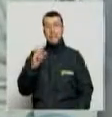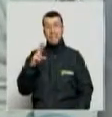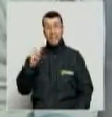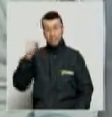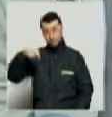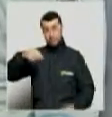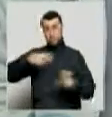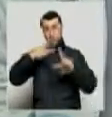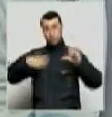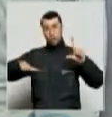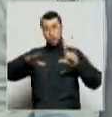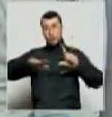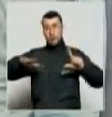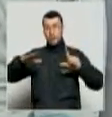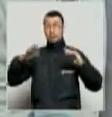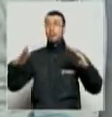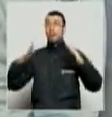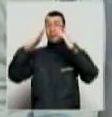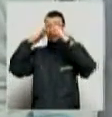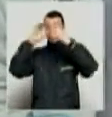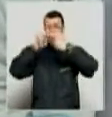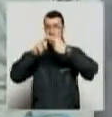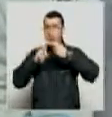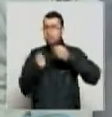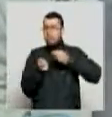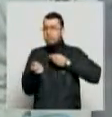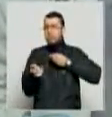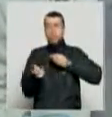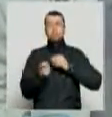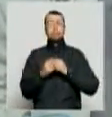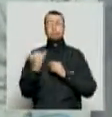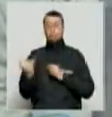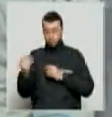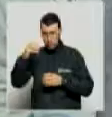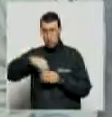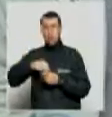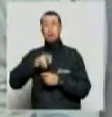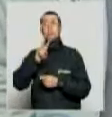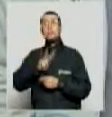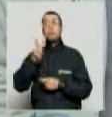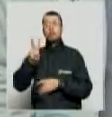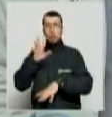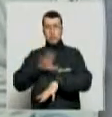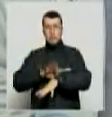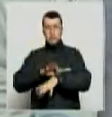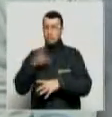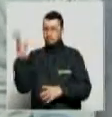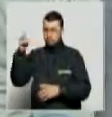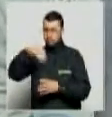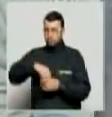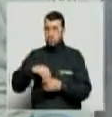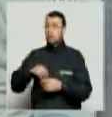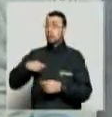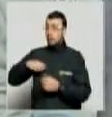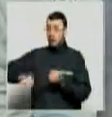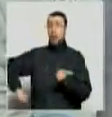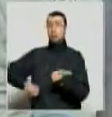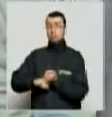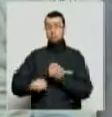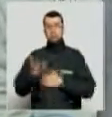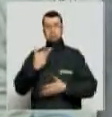donde somos 22 profesionales de la salud y tenemos un apoyo interdisciplinario con